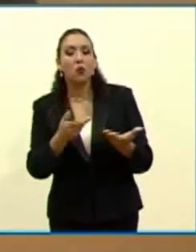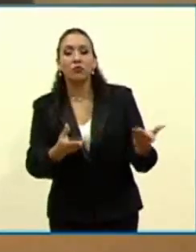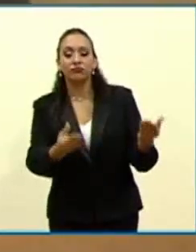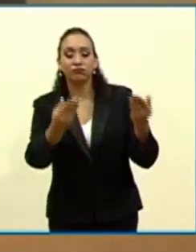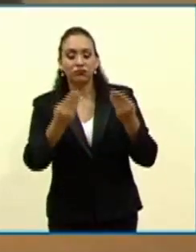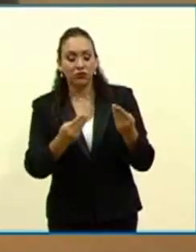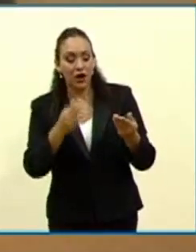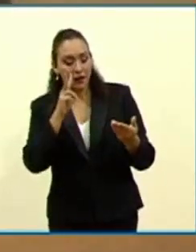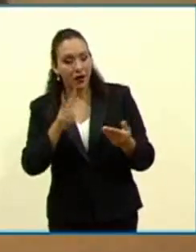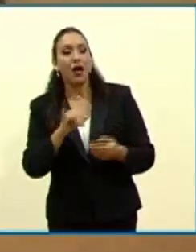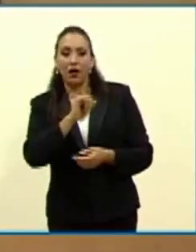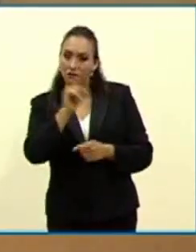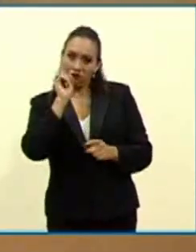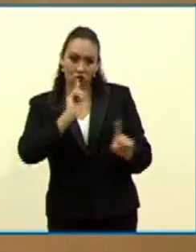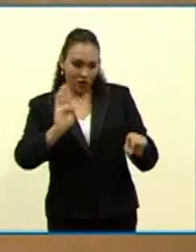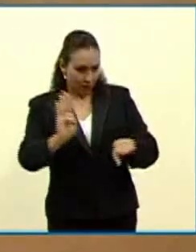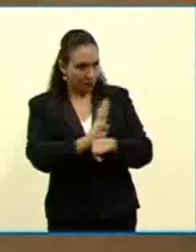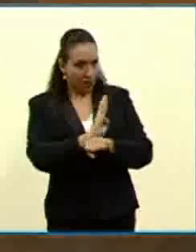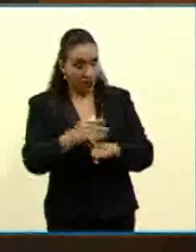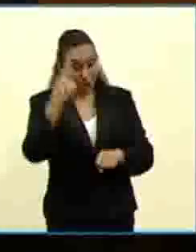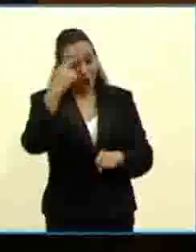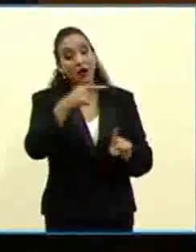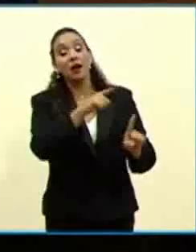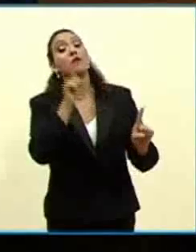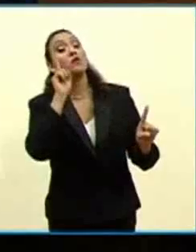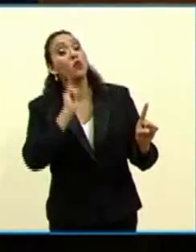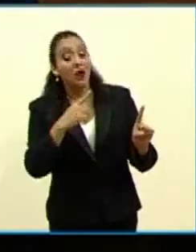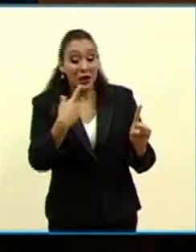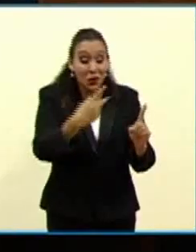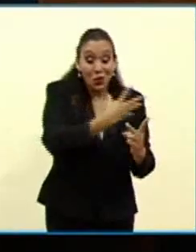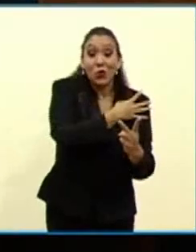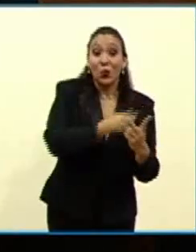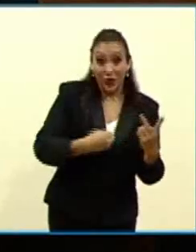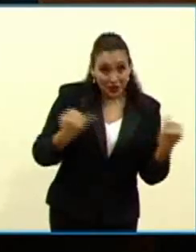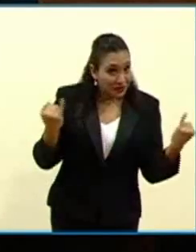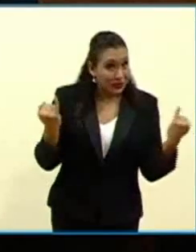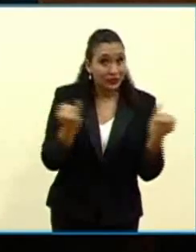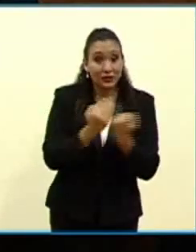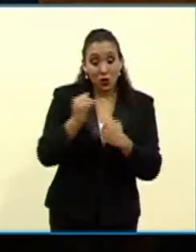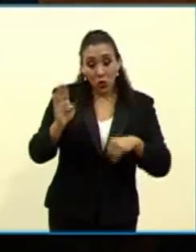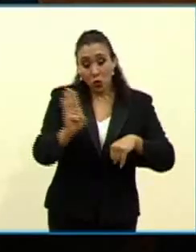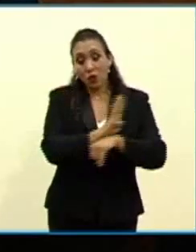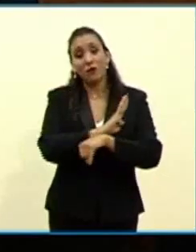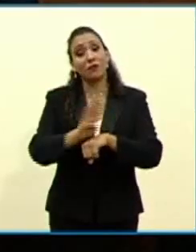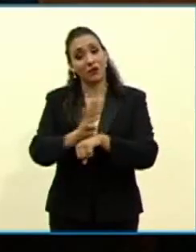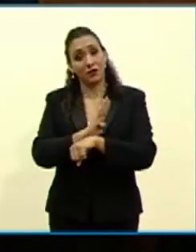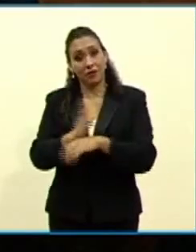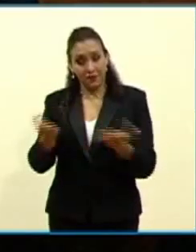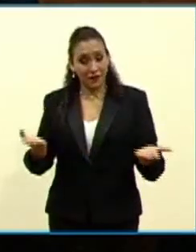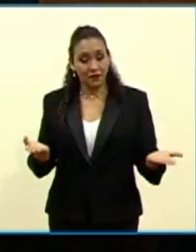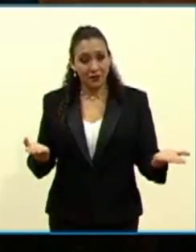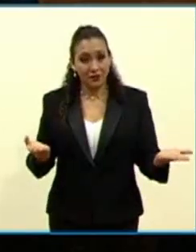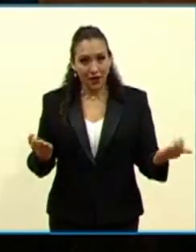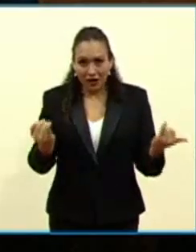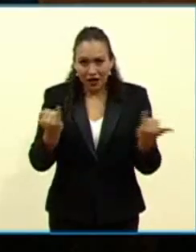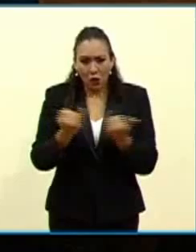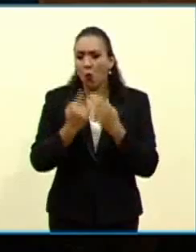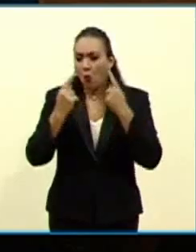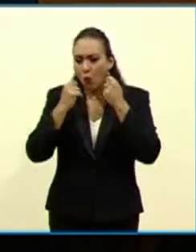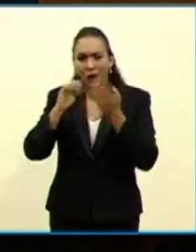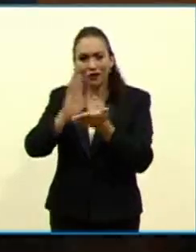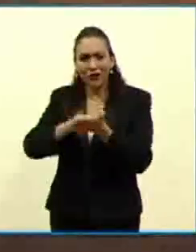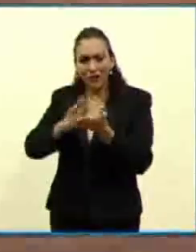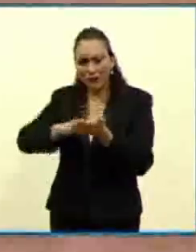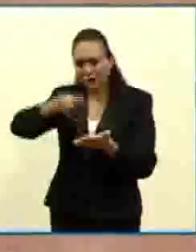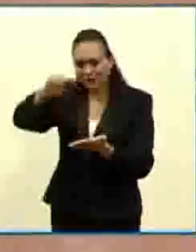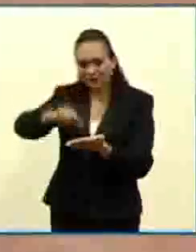ha establecido diversos criterios que protegen a la familia, incluidas aquellas distintas a la tradicional, resoluciones que